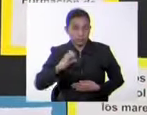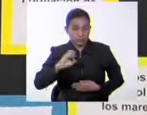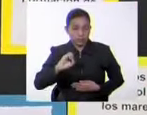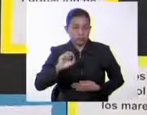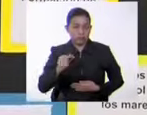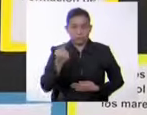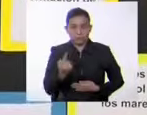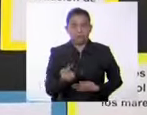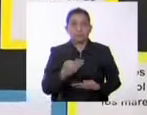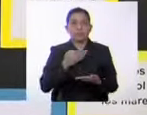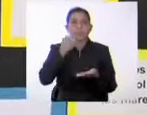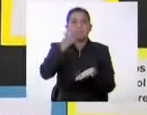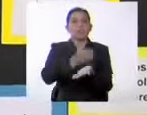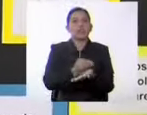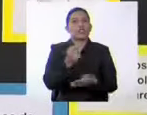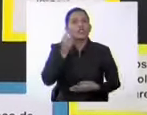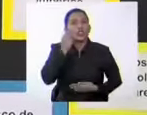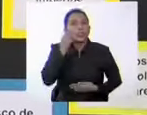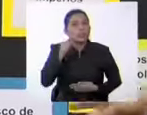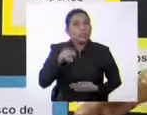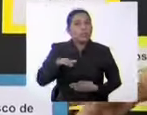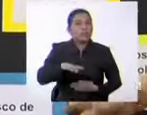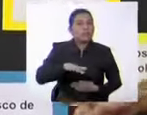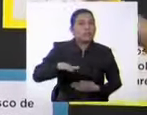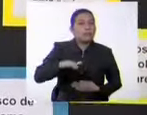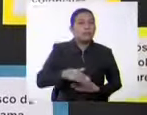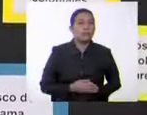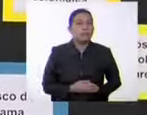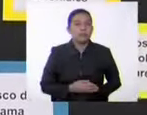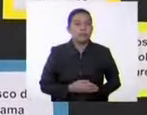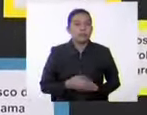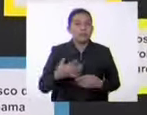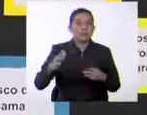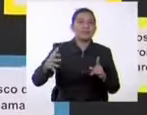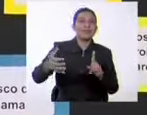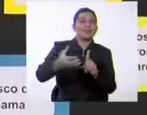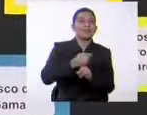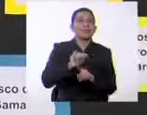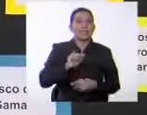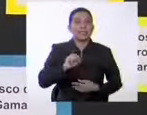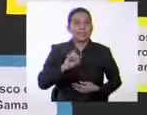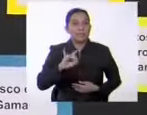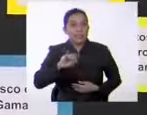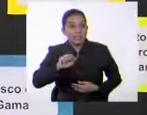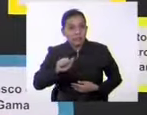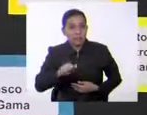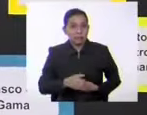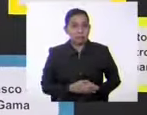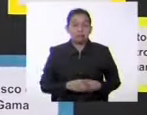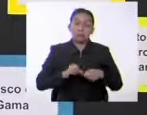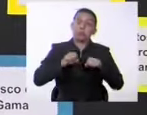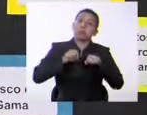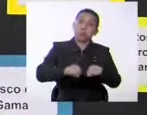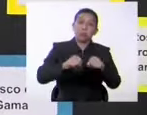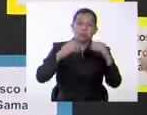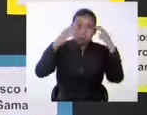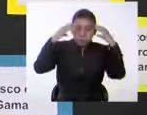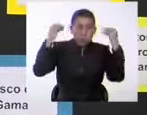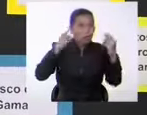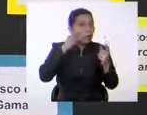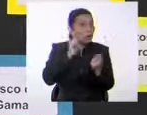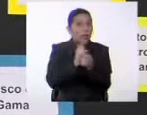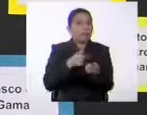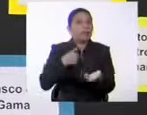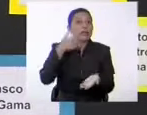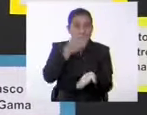que ese era el objetivo principal de Cristóbal Colón, o sea, lo logró él y no Cristóbal Colón. Cristóbal Colón murió y no supo si había llegado